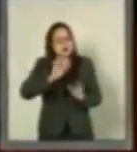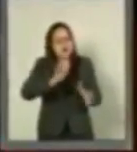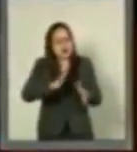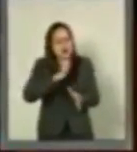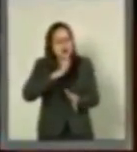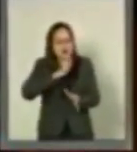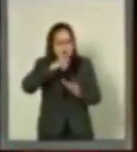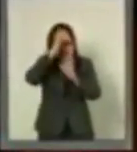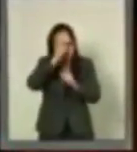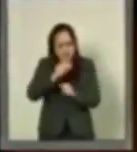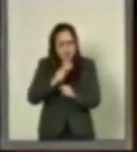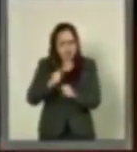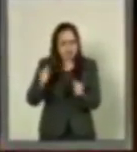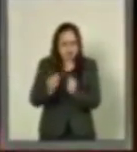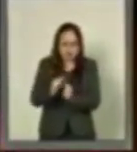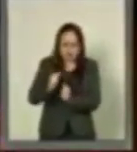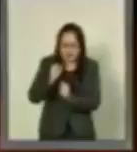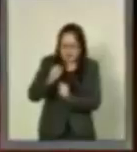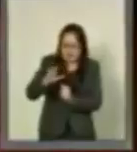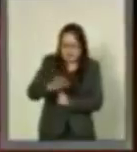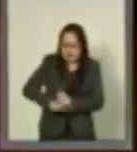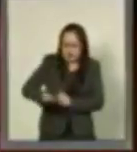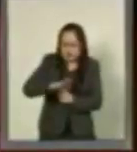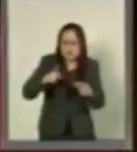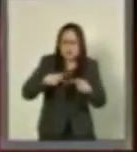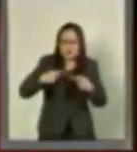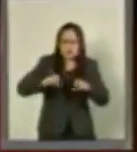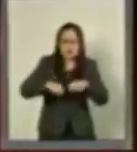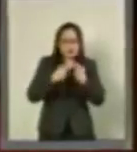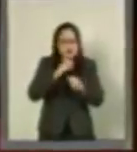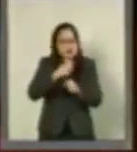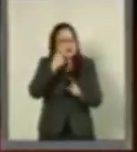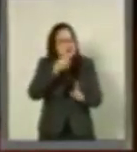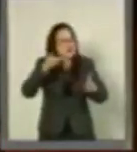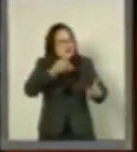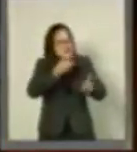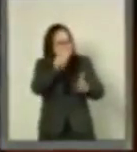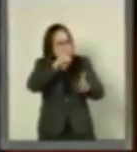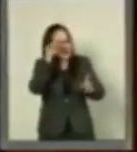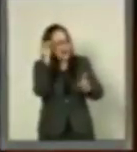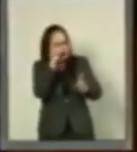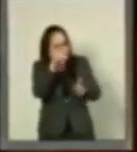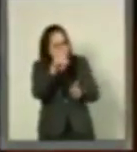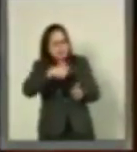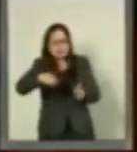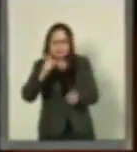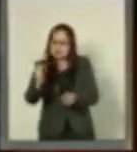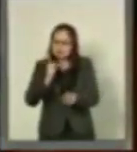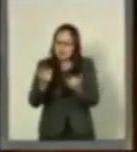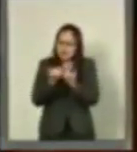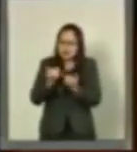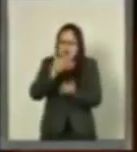decirlo de alguna manera así, con la propia sociedad civil interesada en estos procedimientos, hoy